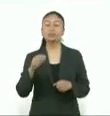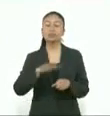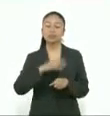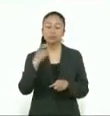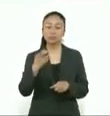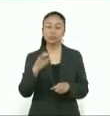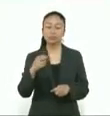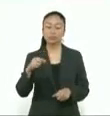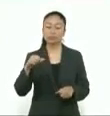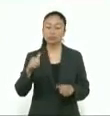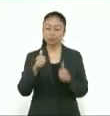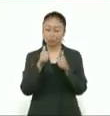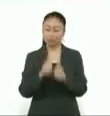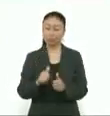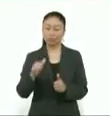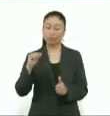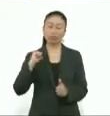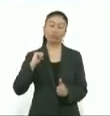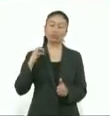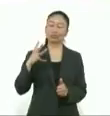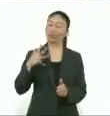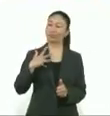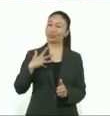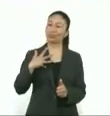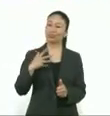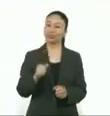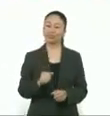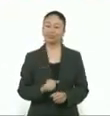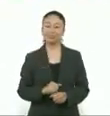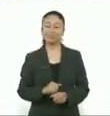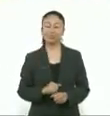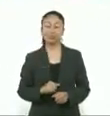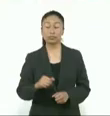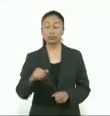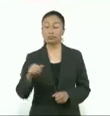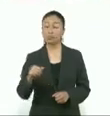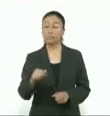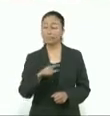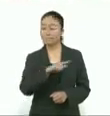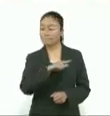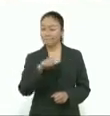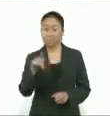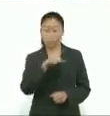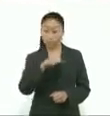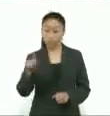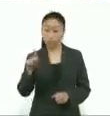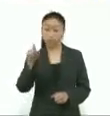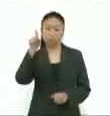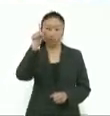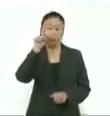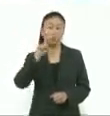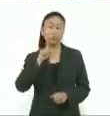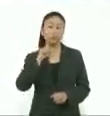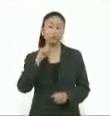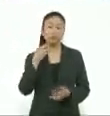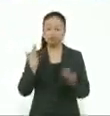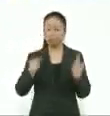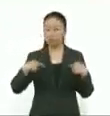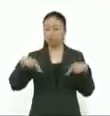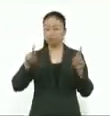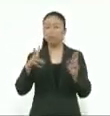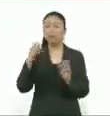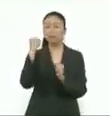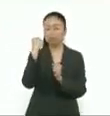día de hoy aquí con todas ustedes, mujeres que me representan, que luchan y